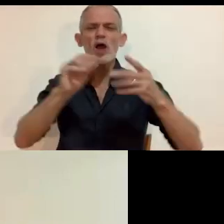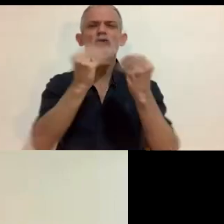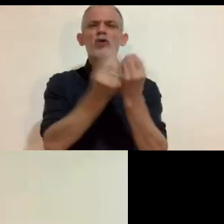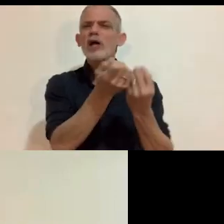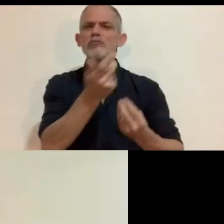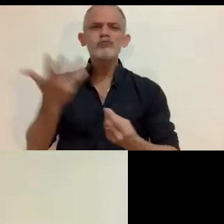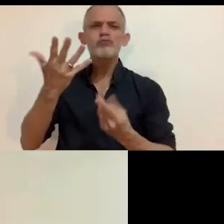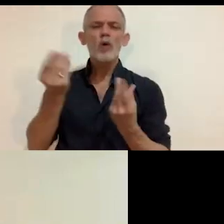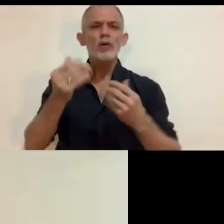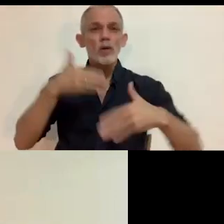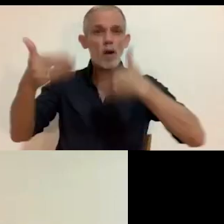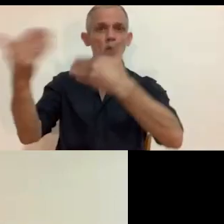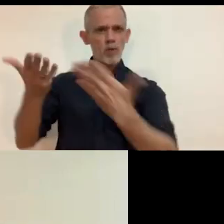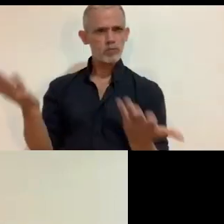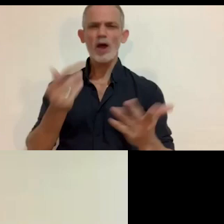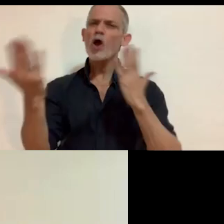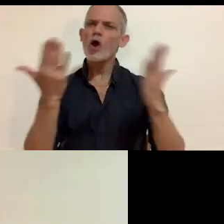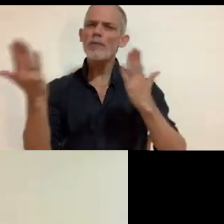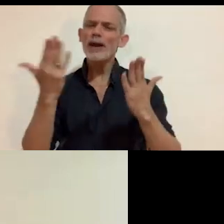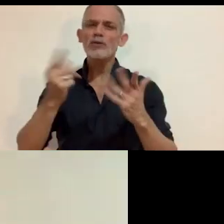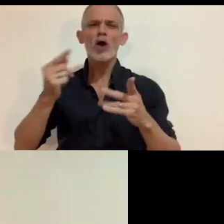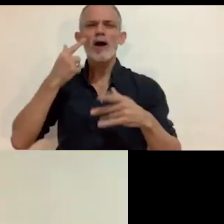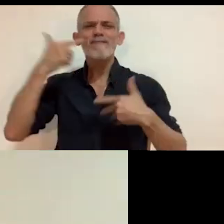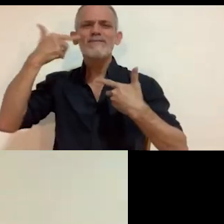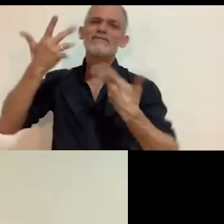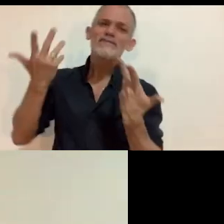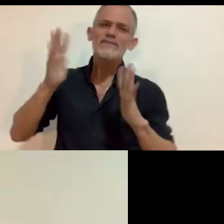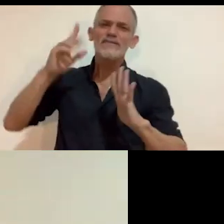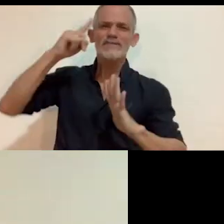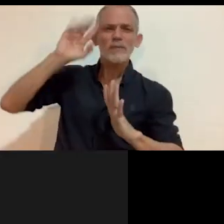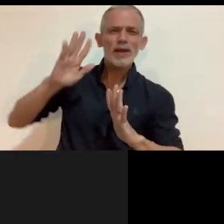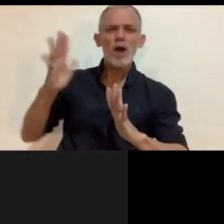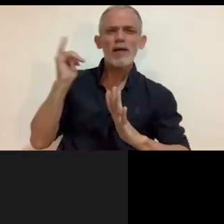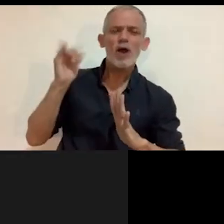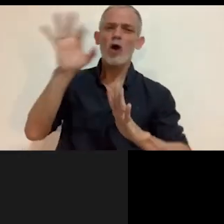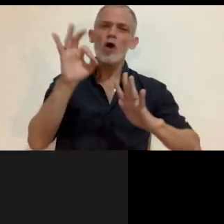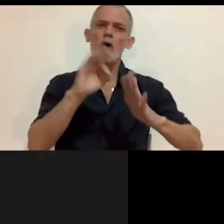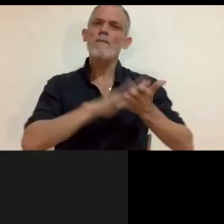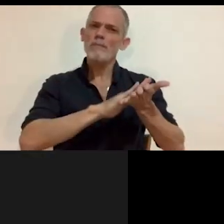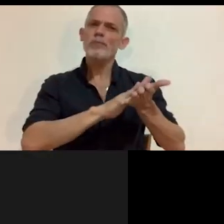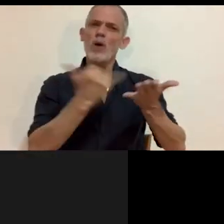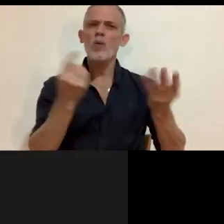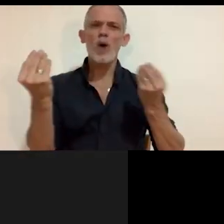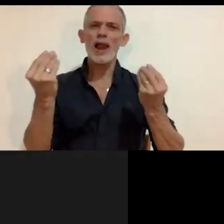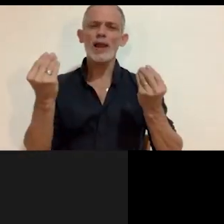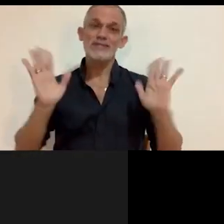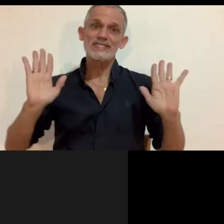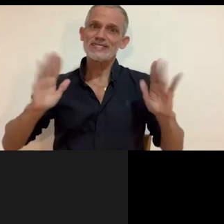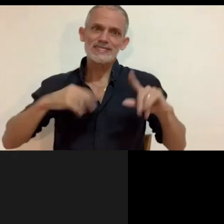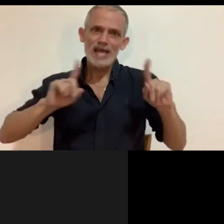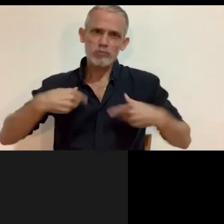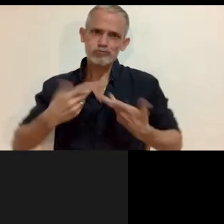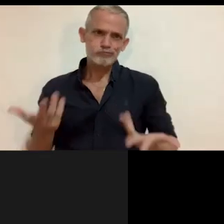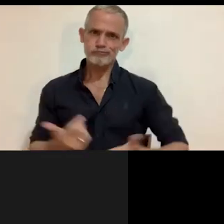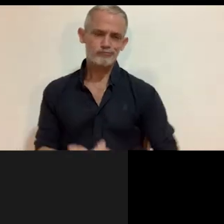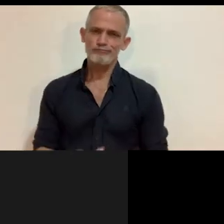base cierta? ¿Es parecido, igual, menor? No te puedo responder eso porque no llevo estadísticas,